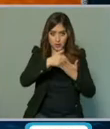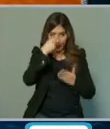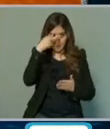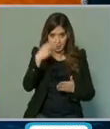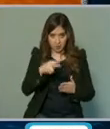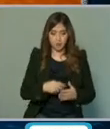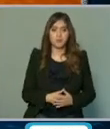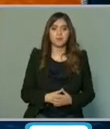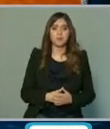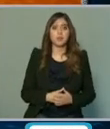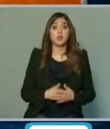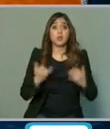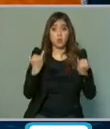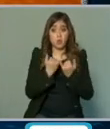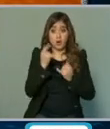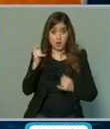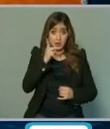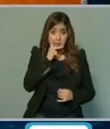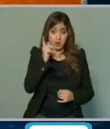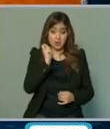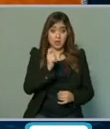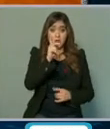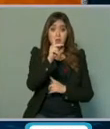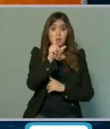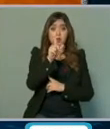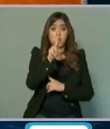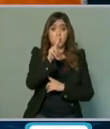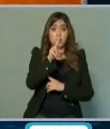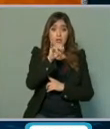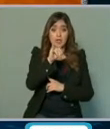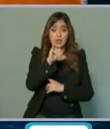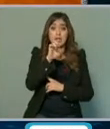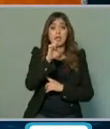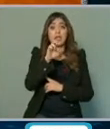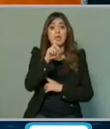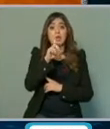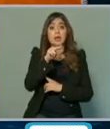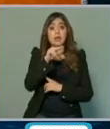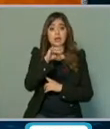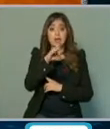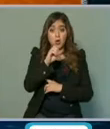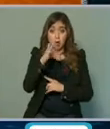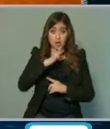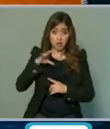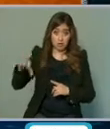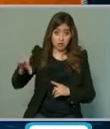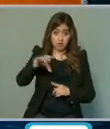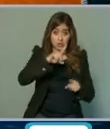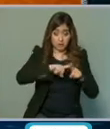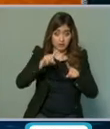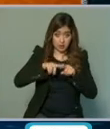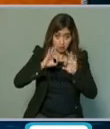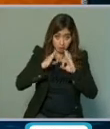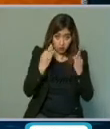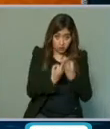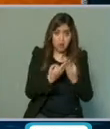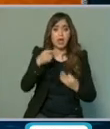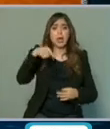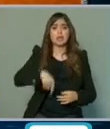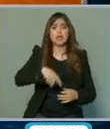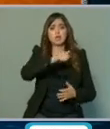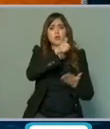es pluriétnico, ¿no? Porque tiene que ver con diferentes etnias. Hay barrios en la Ciudad de México en los que se